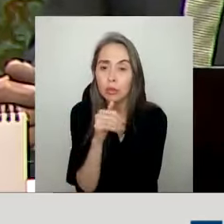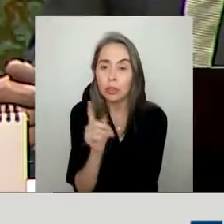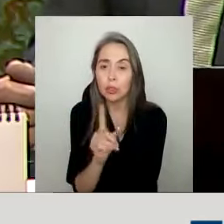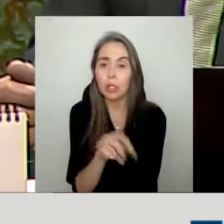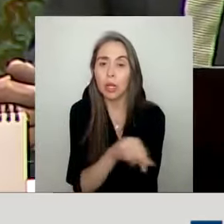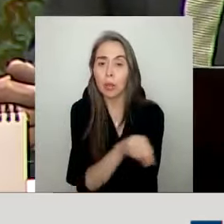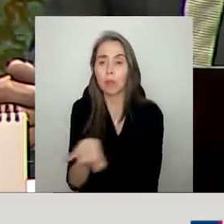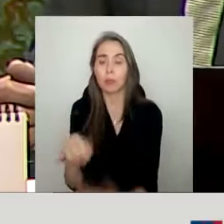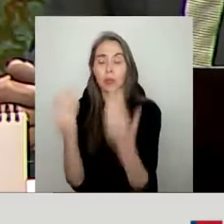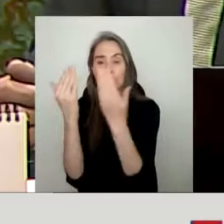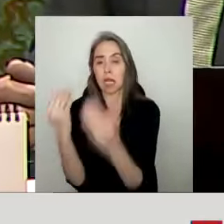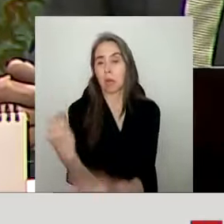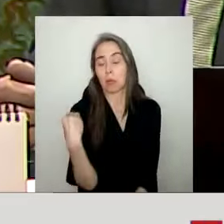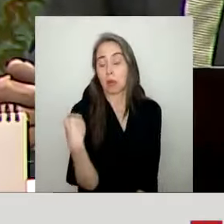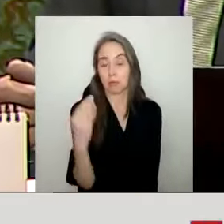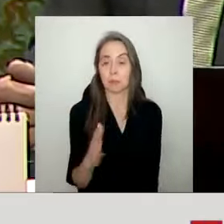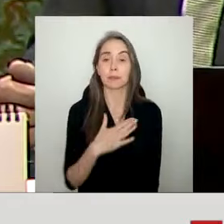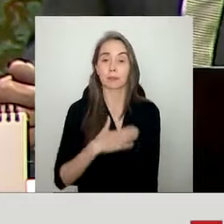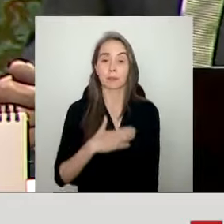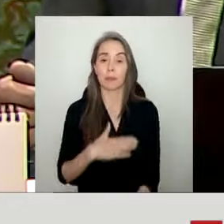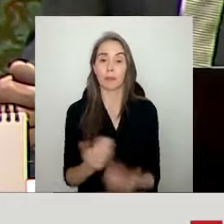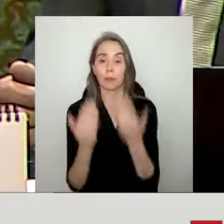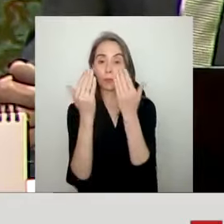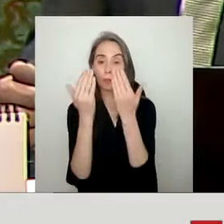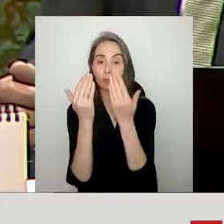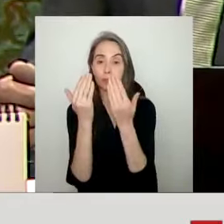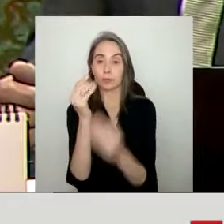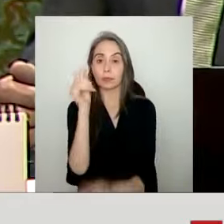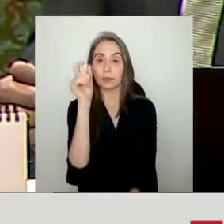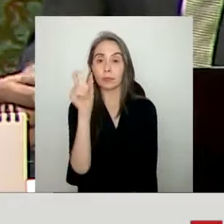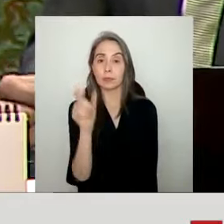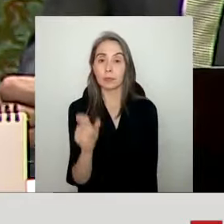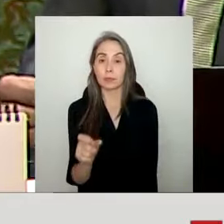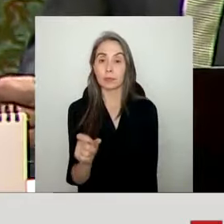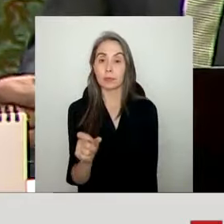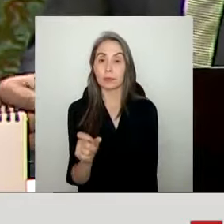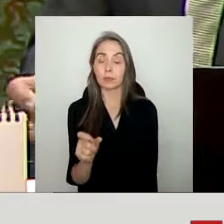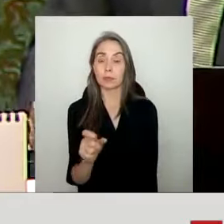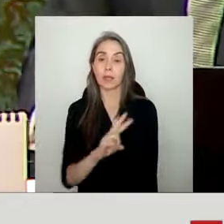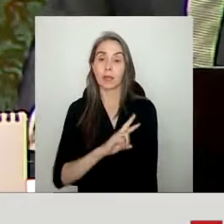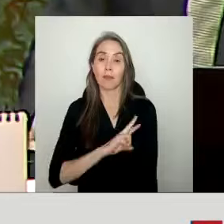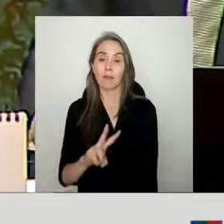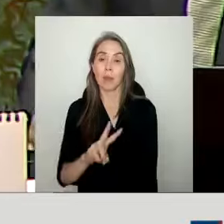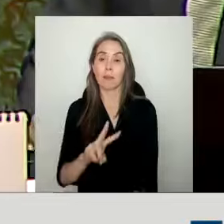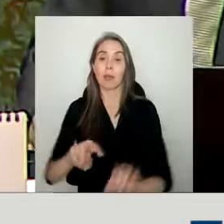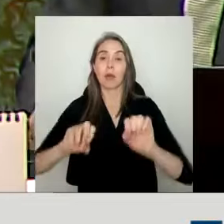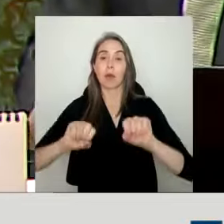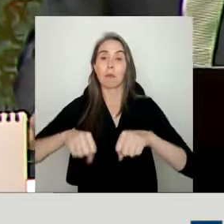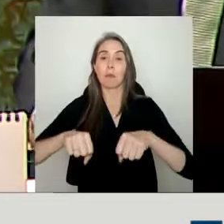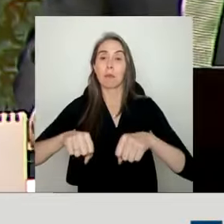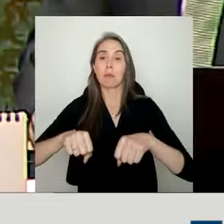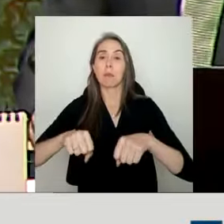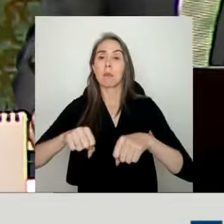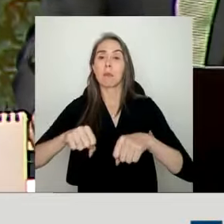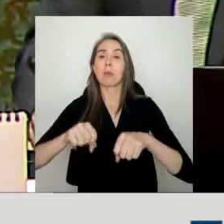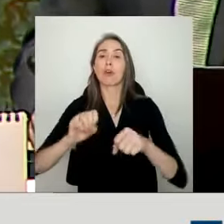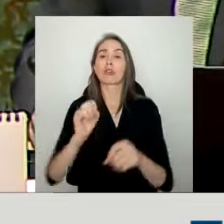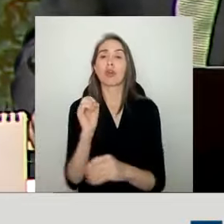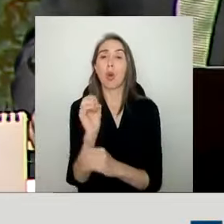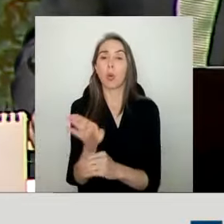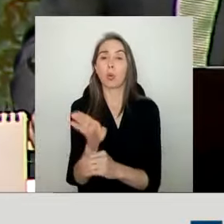nuevamente queremos saludar al e Valparaíso motoclub quienes han sido invitadas e invitados por la